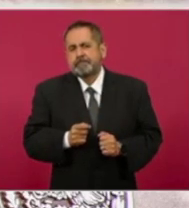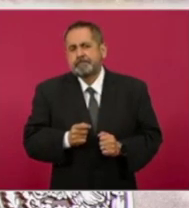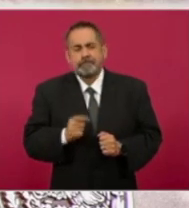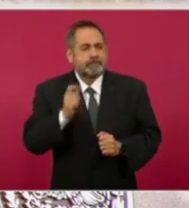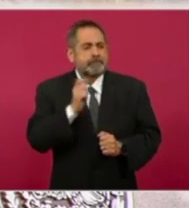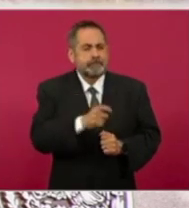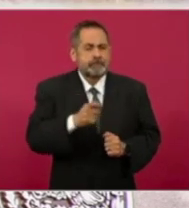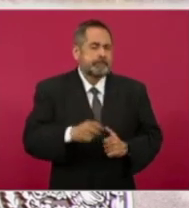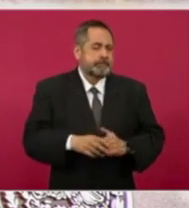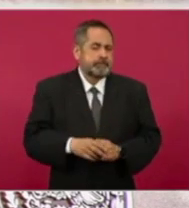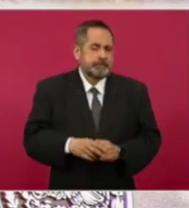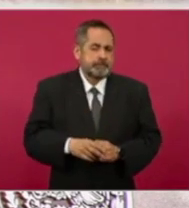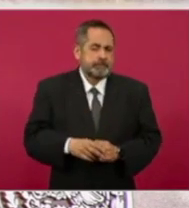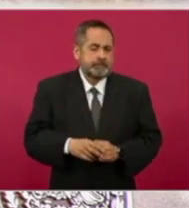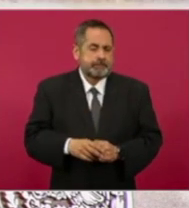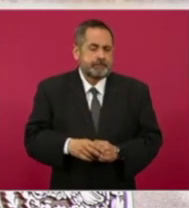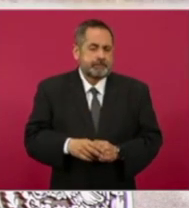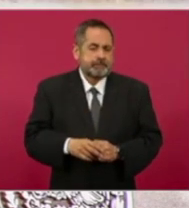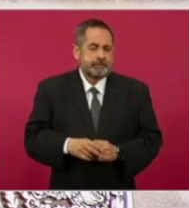mantener